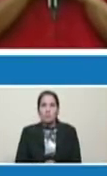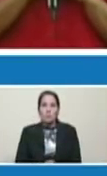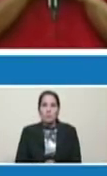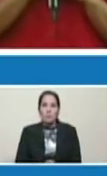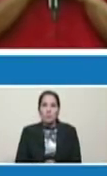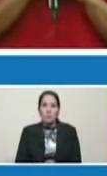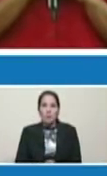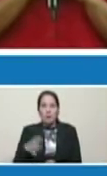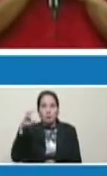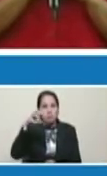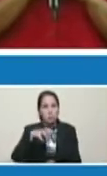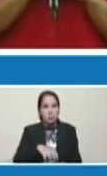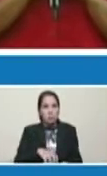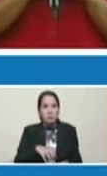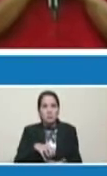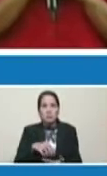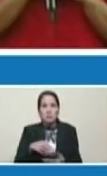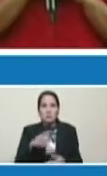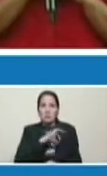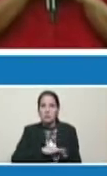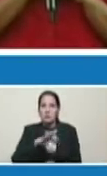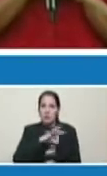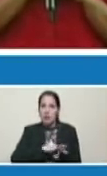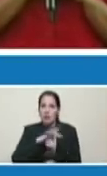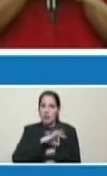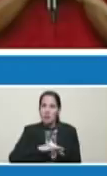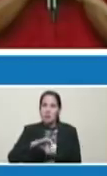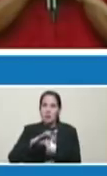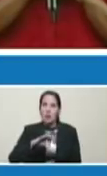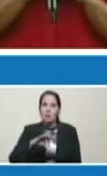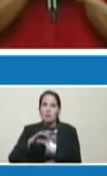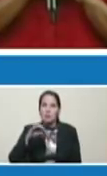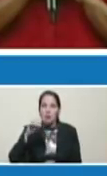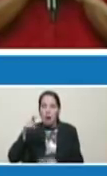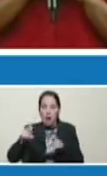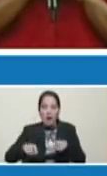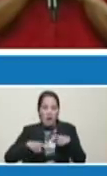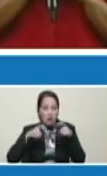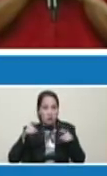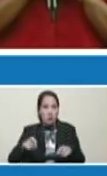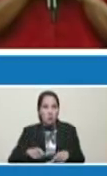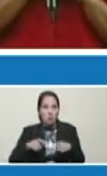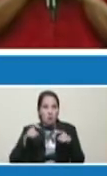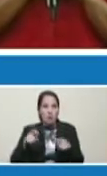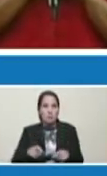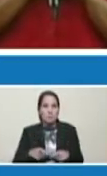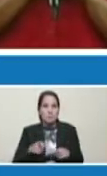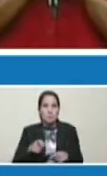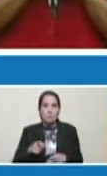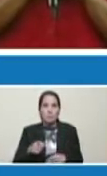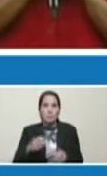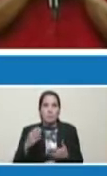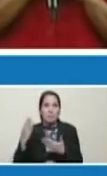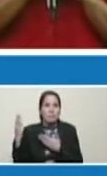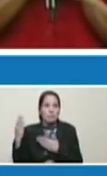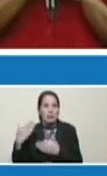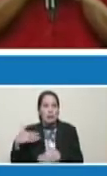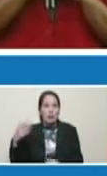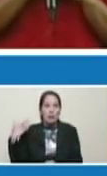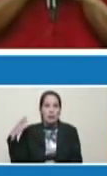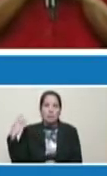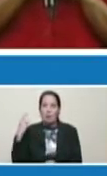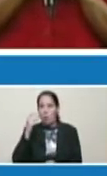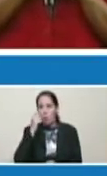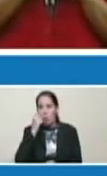socialista agrícola que lleva el nombre de maisanta pedro pérez delgado aquel que llamaba